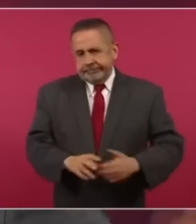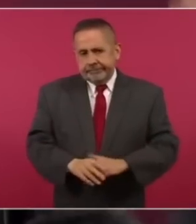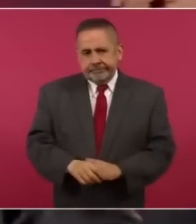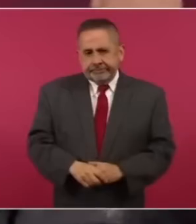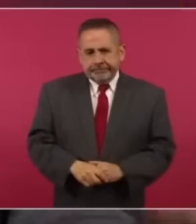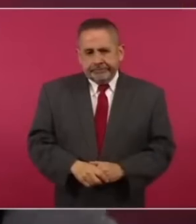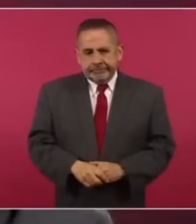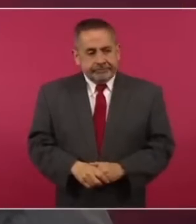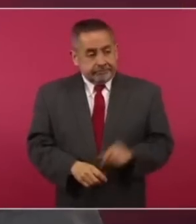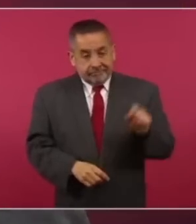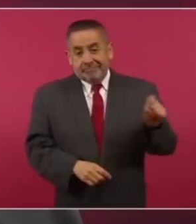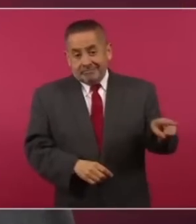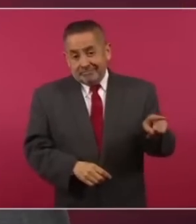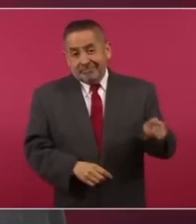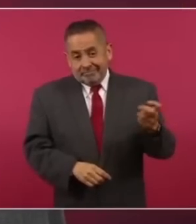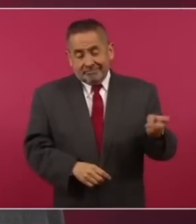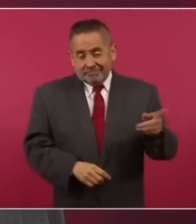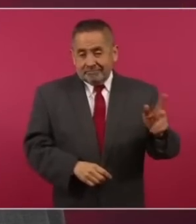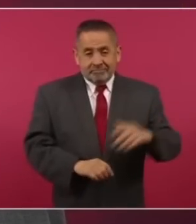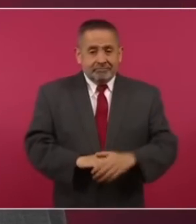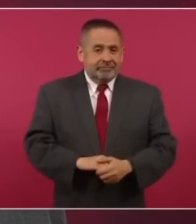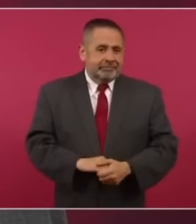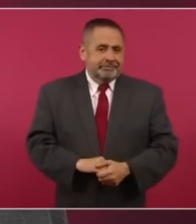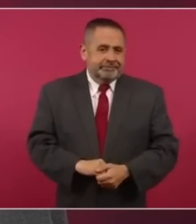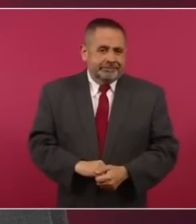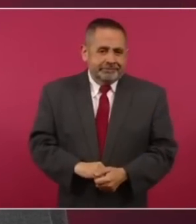Y ahí va.